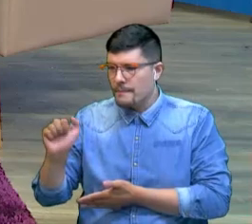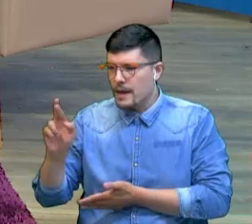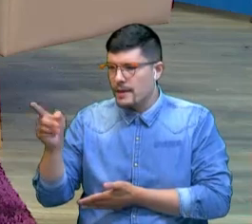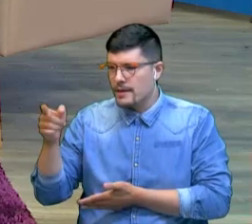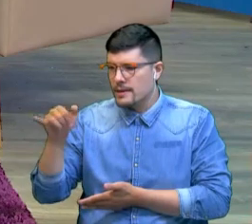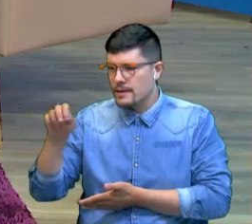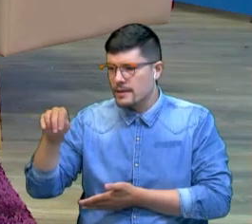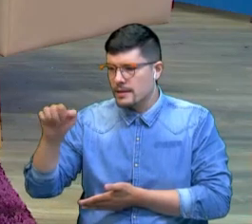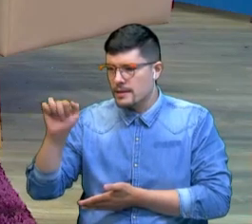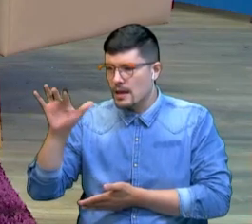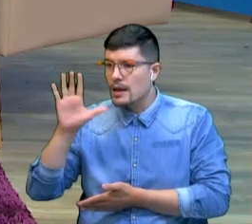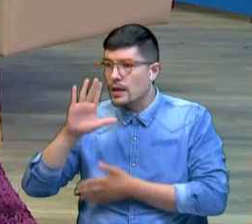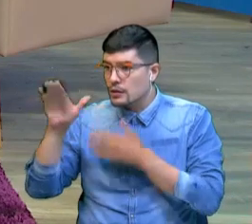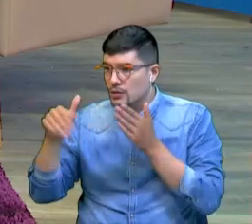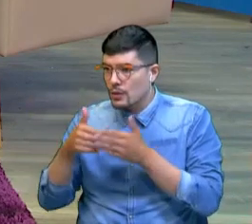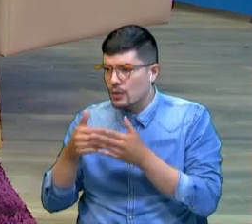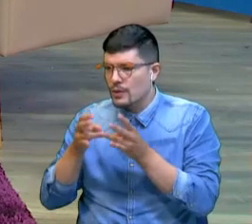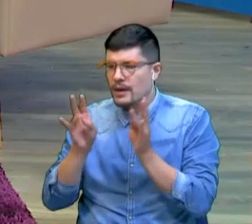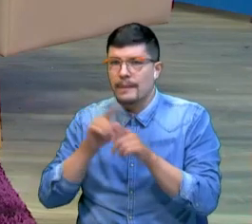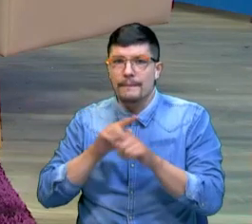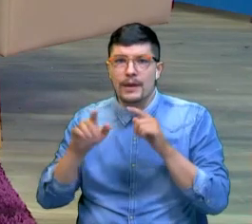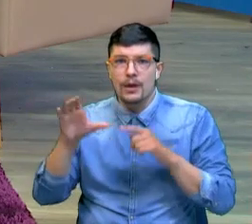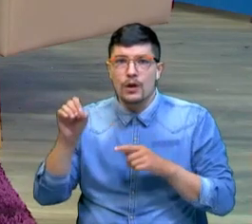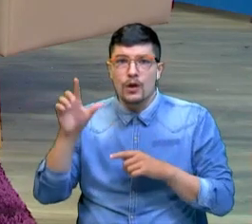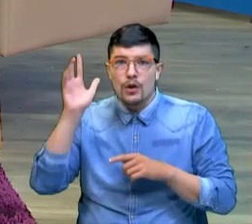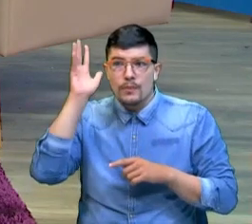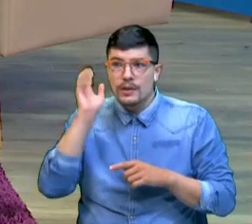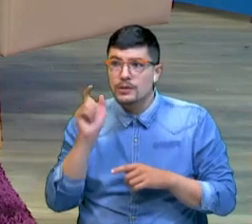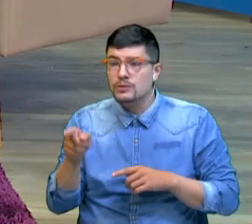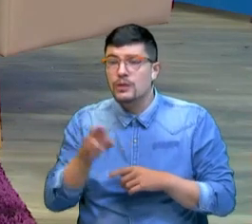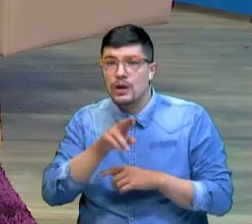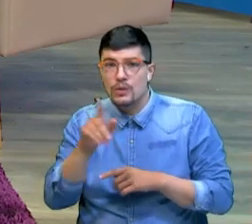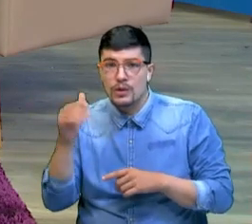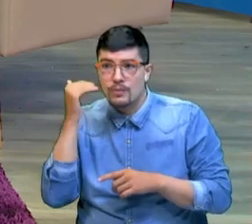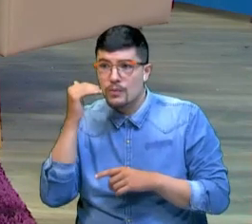hubo el divorcio. Y Colpensiones, la otra señora,